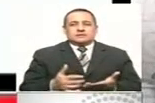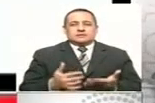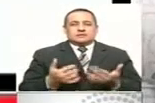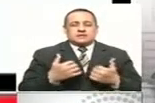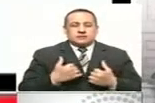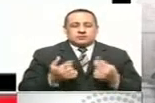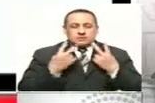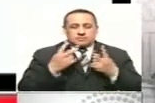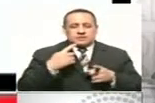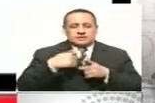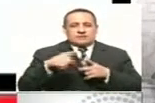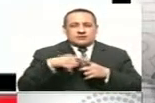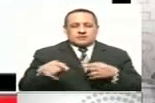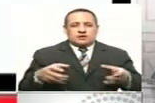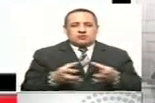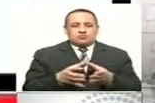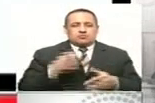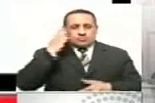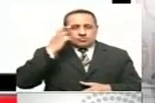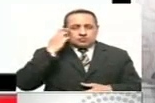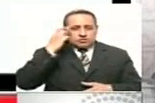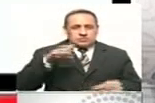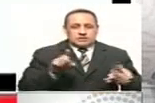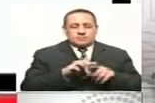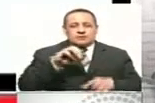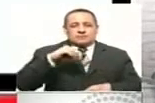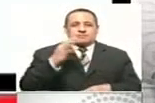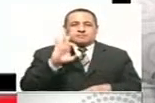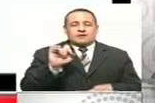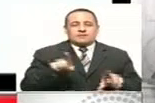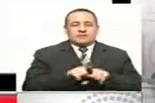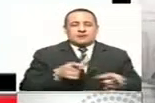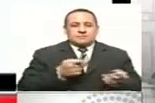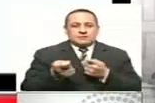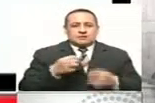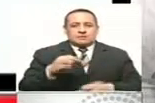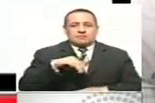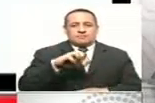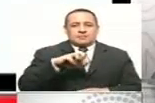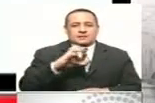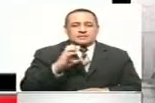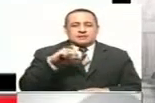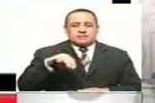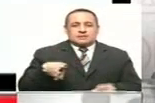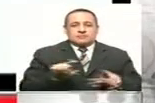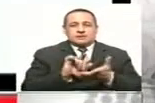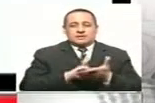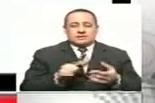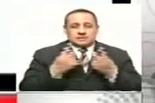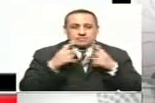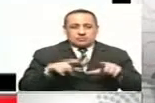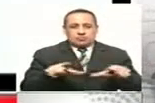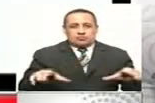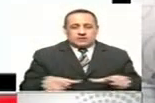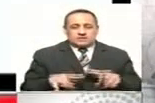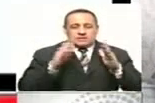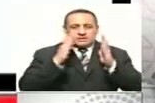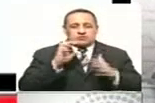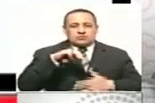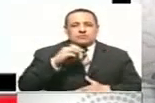de diferentes canales de centros MAC administrados por la PCM, que incluyen centros de atención